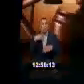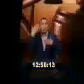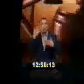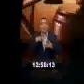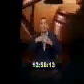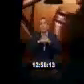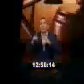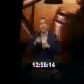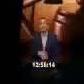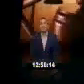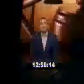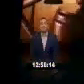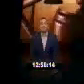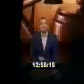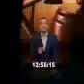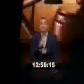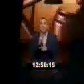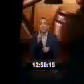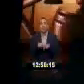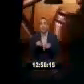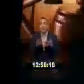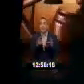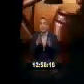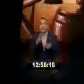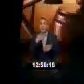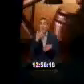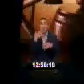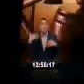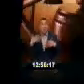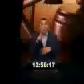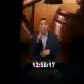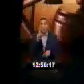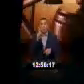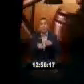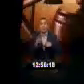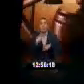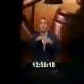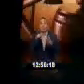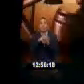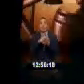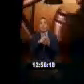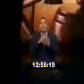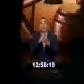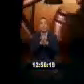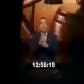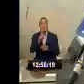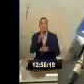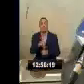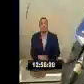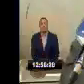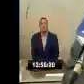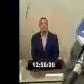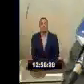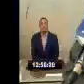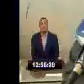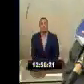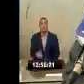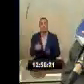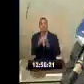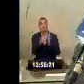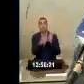encuentra fuera del país de su nacionalidad y no pueda o a causa de dichos temores no quiera acogerse a la protección de tal país. Ninguna